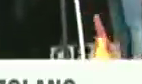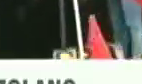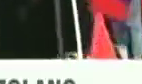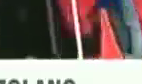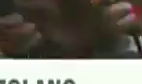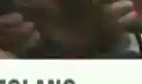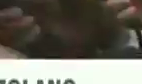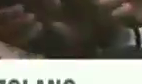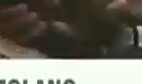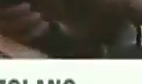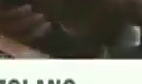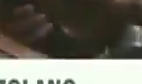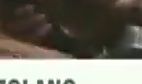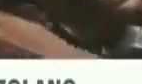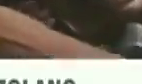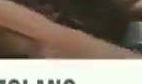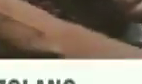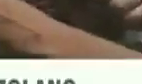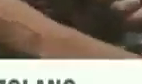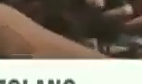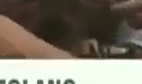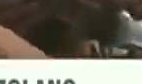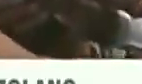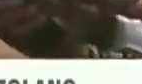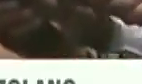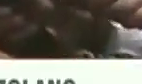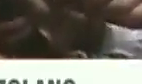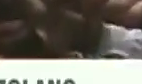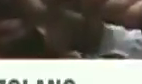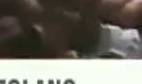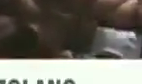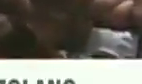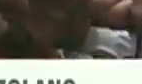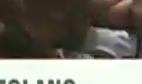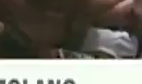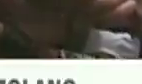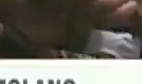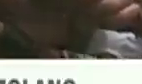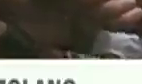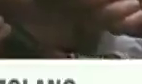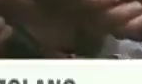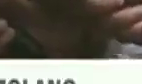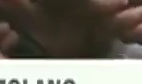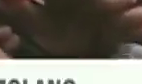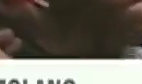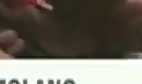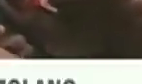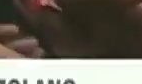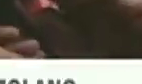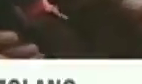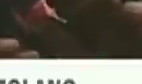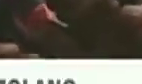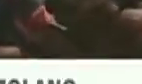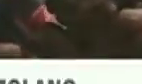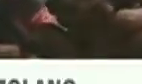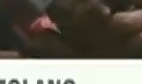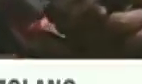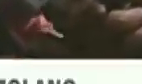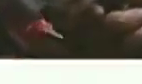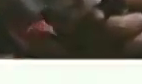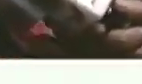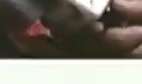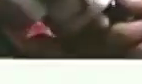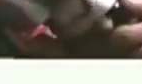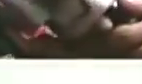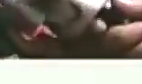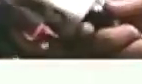que le dan los jóvenes. Mira, hoy aniversario de la JPSUV. La JPSUV es un sueño del comandante Chávez,